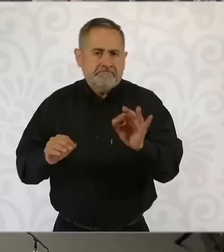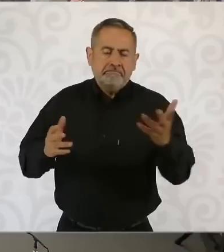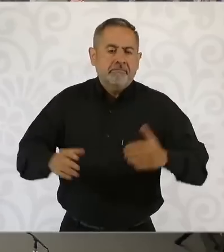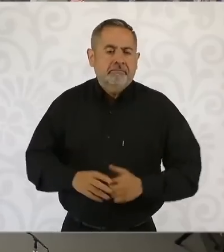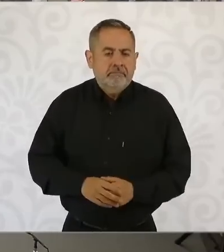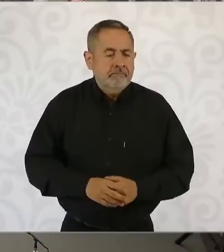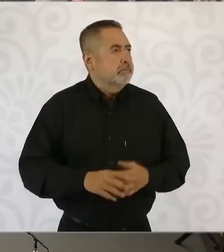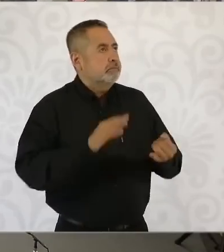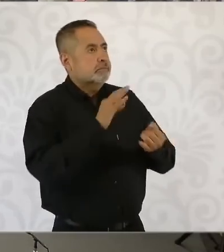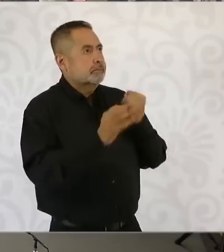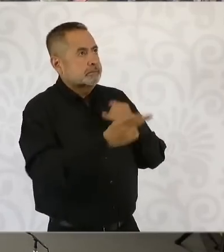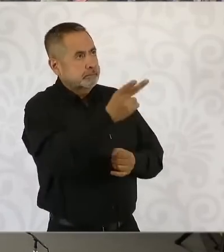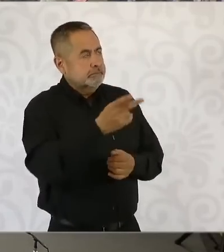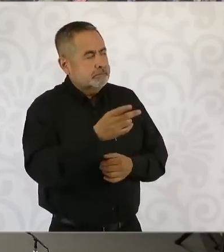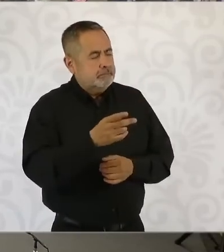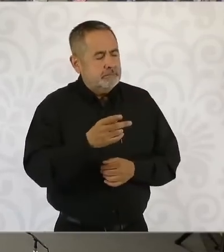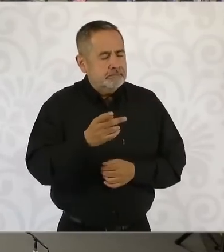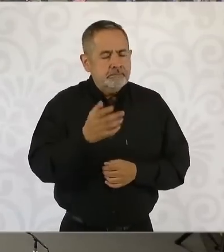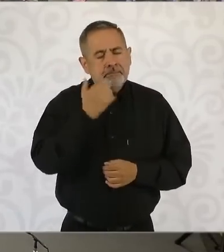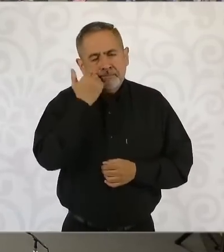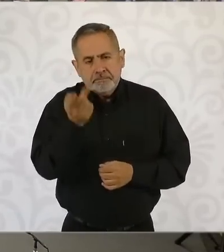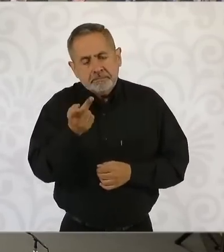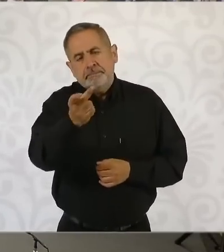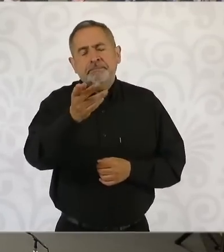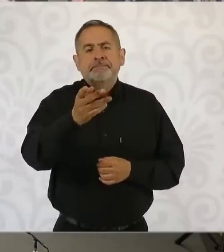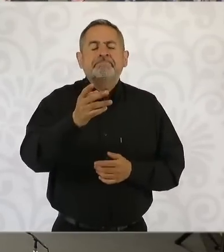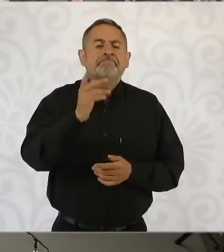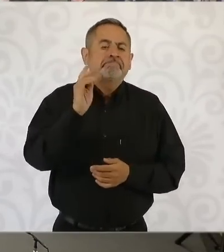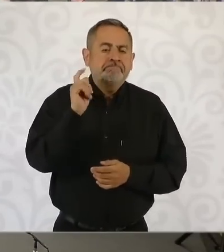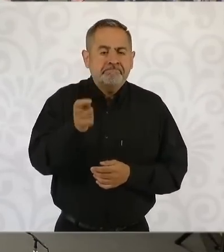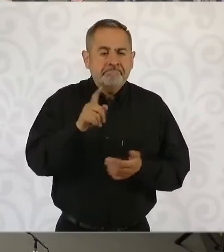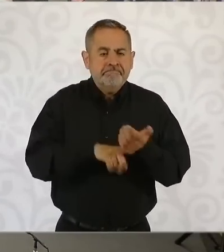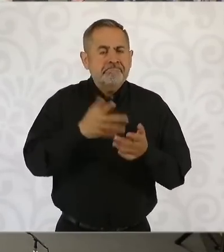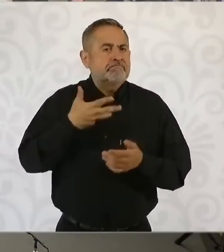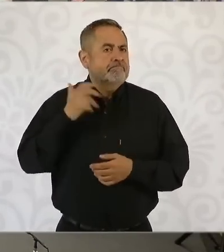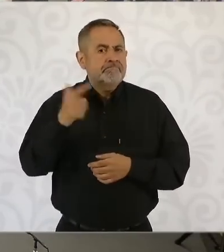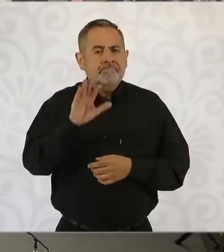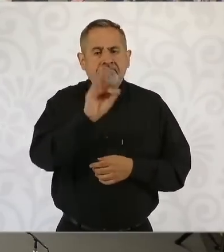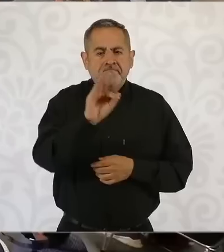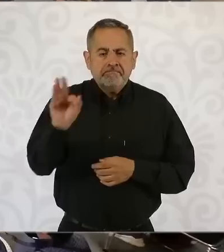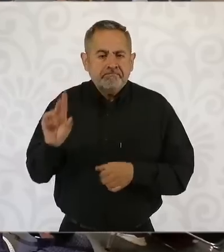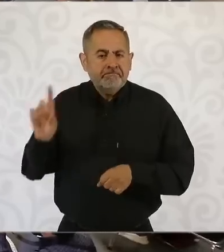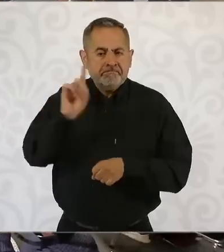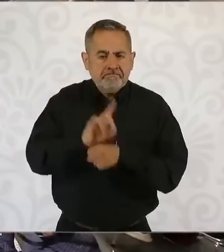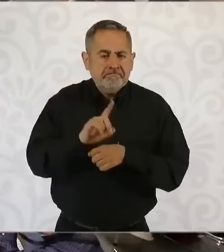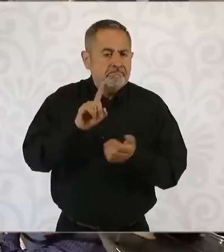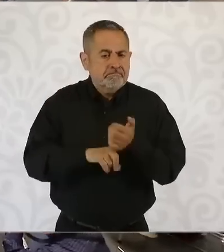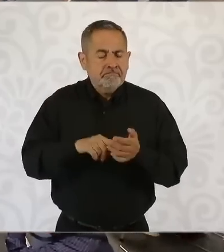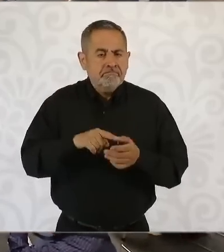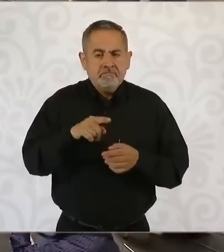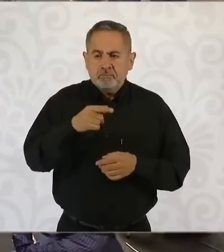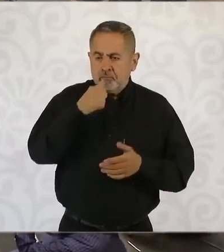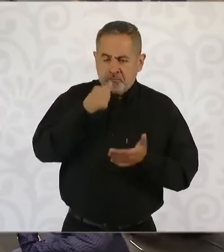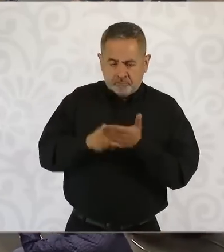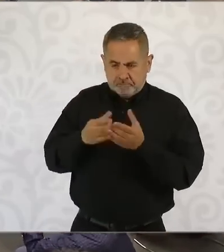Por último, Presidenta, me gustaría también preguntarle si ya tiene una fecha para enviar al